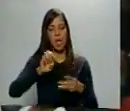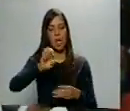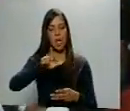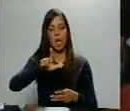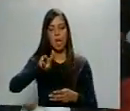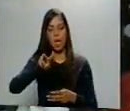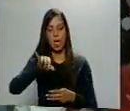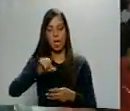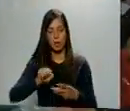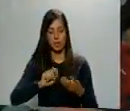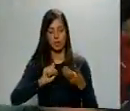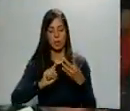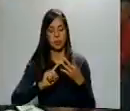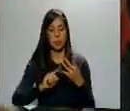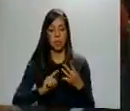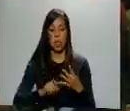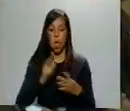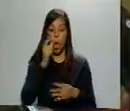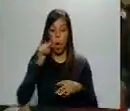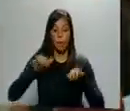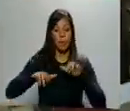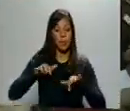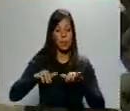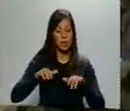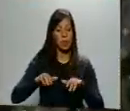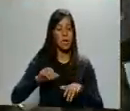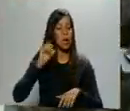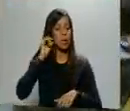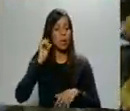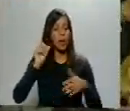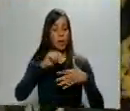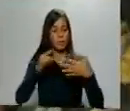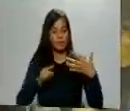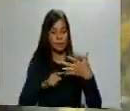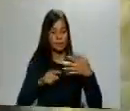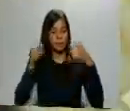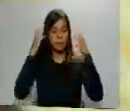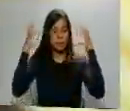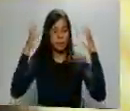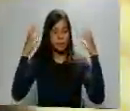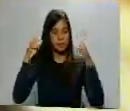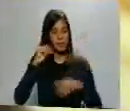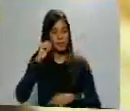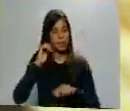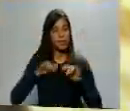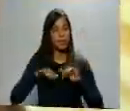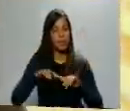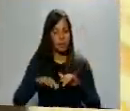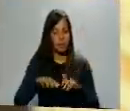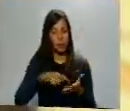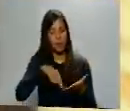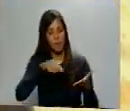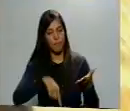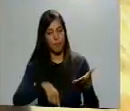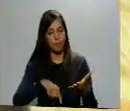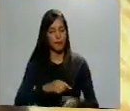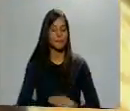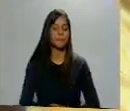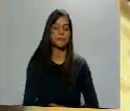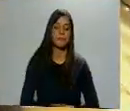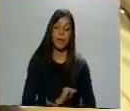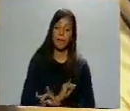Y secretario Fidel Vázquez y subsecretaria. Es todo, Presidenta. Gracias,